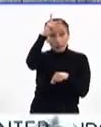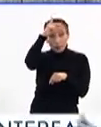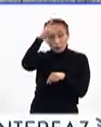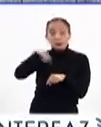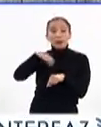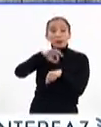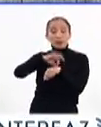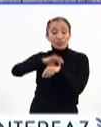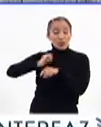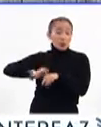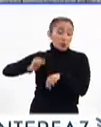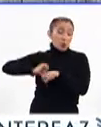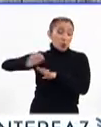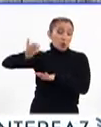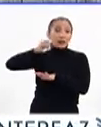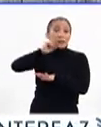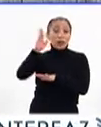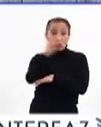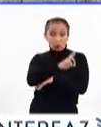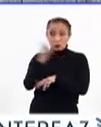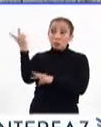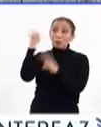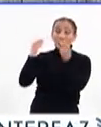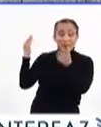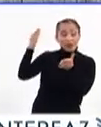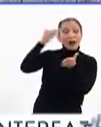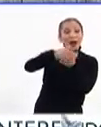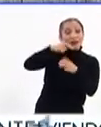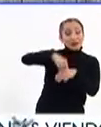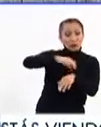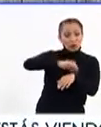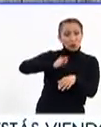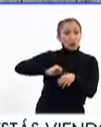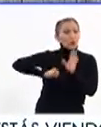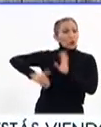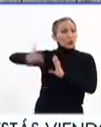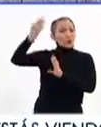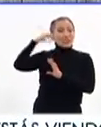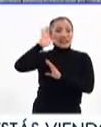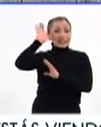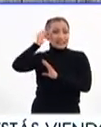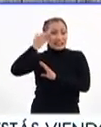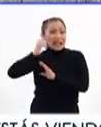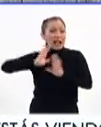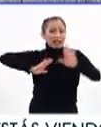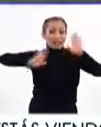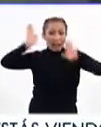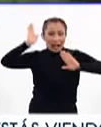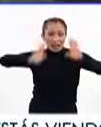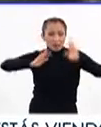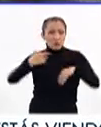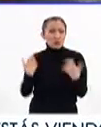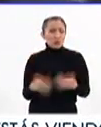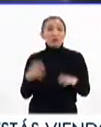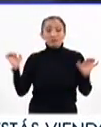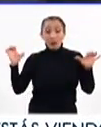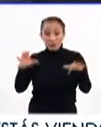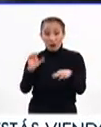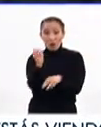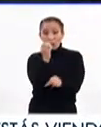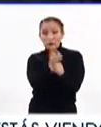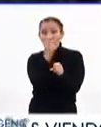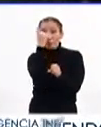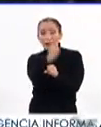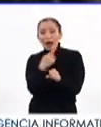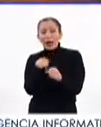vienen médicos tradicionales, hasta de Rusia, vienen también médicos tradicionales de China, de Tailandia. Es también la